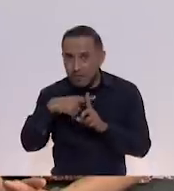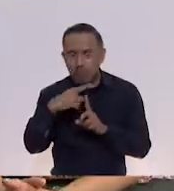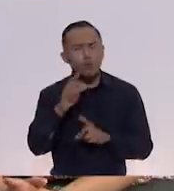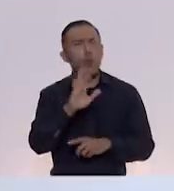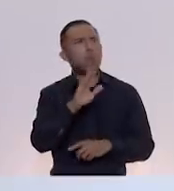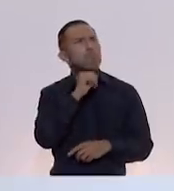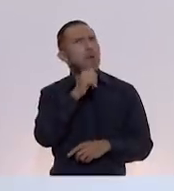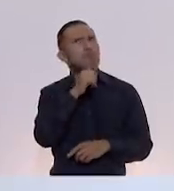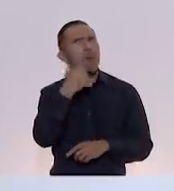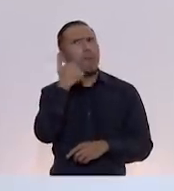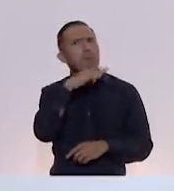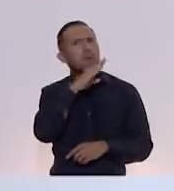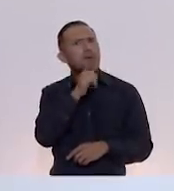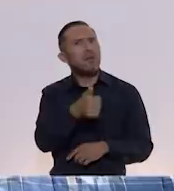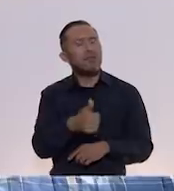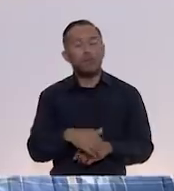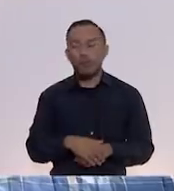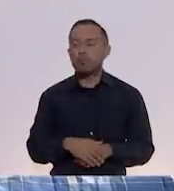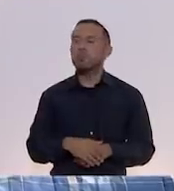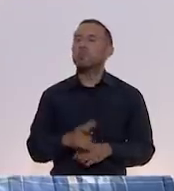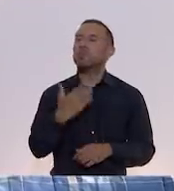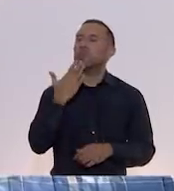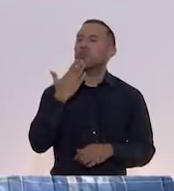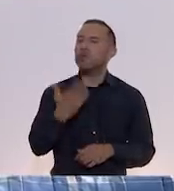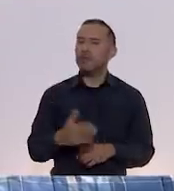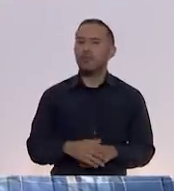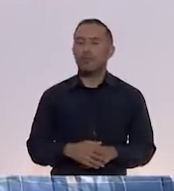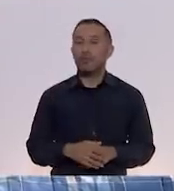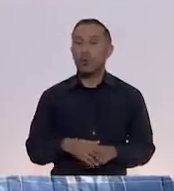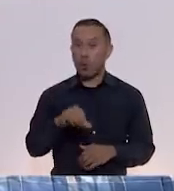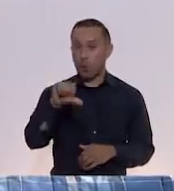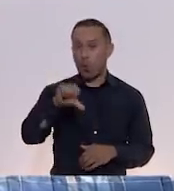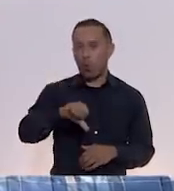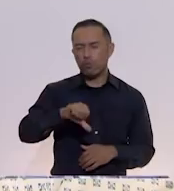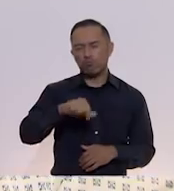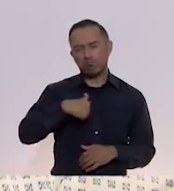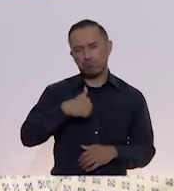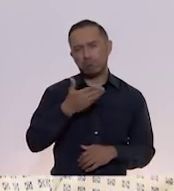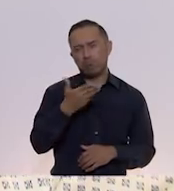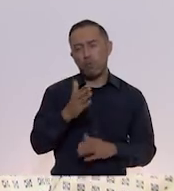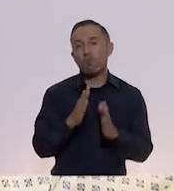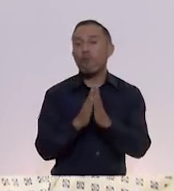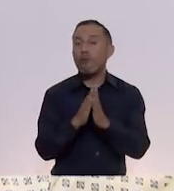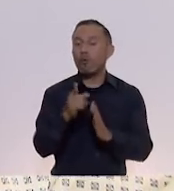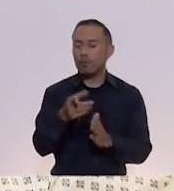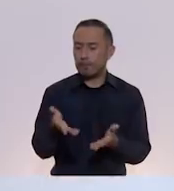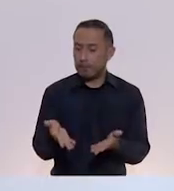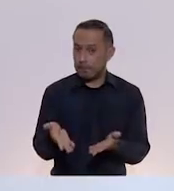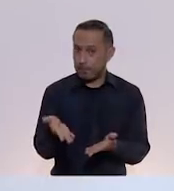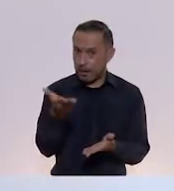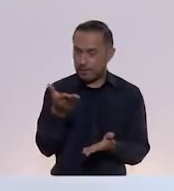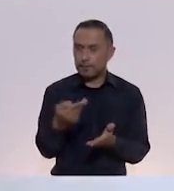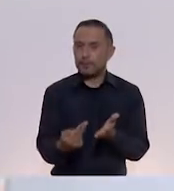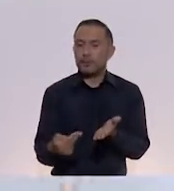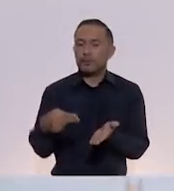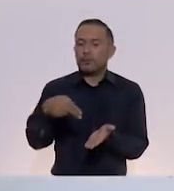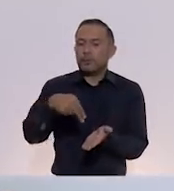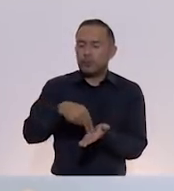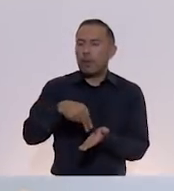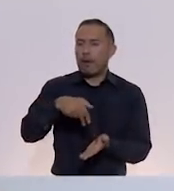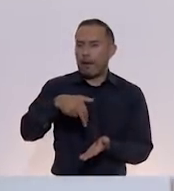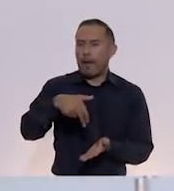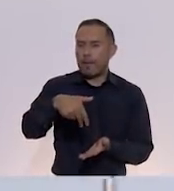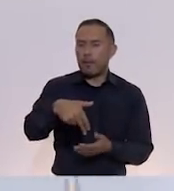fiebre. Muy bien. Pues entonces, hoy sí le voy a pedir que intente pararse y caminar un poco, ¿eh? Doctora,